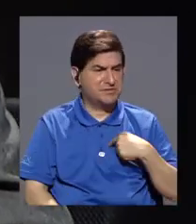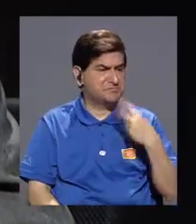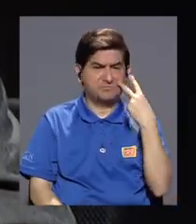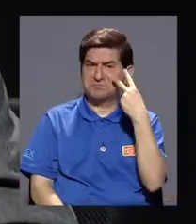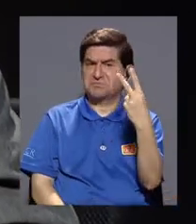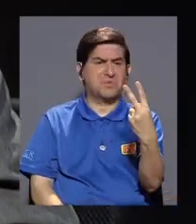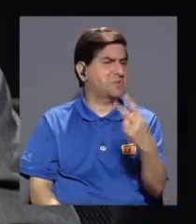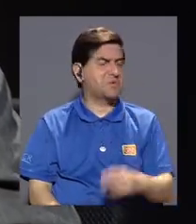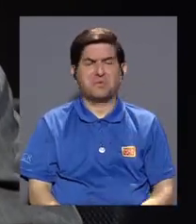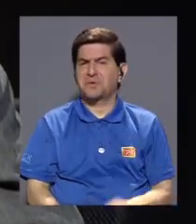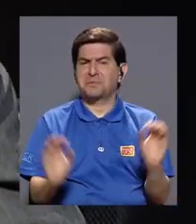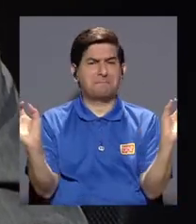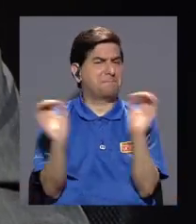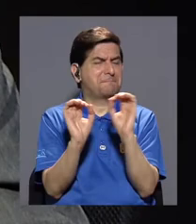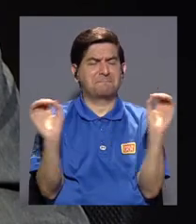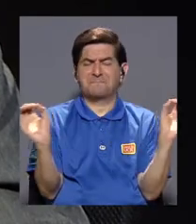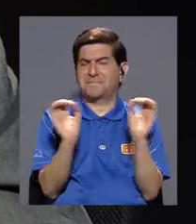veo